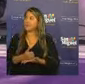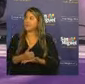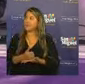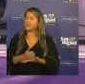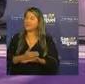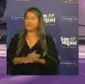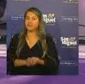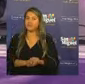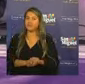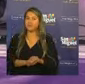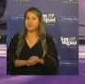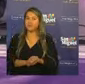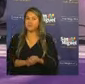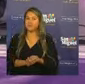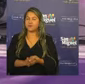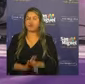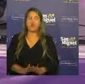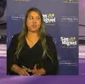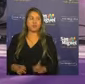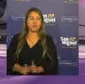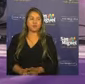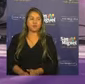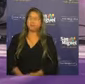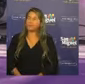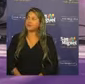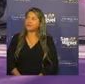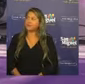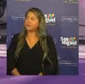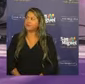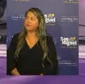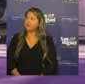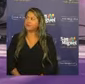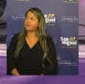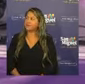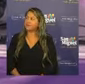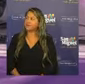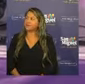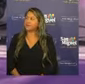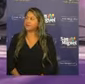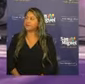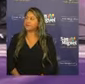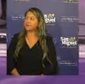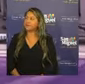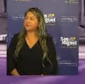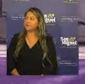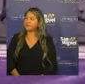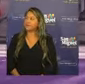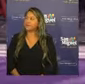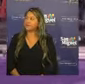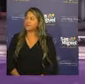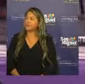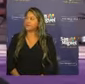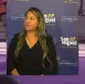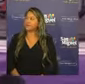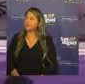las autoridades presentes y al público presente. Y un abrazo fraterno de